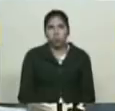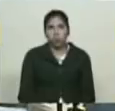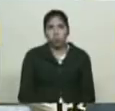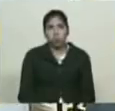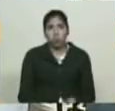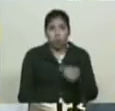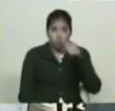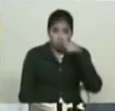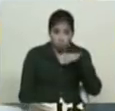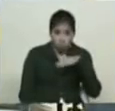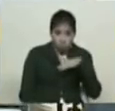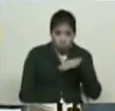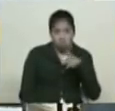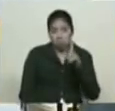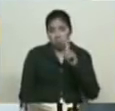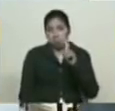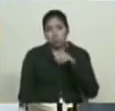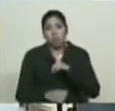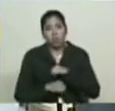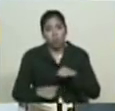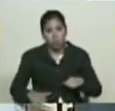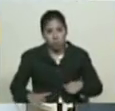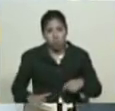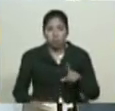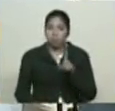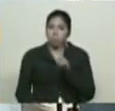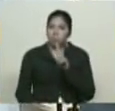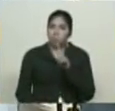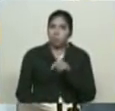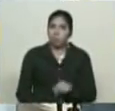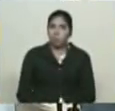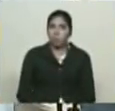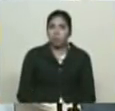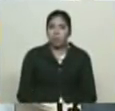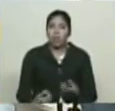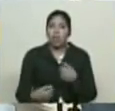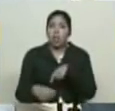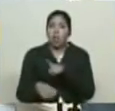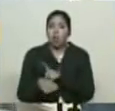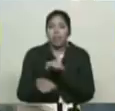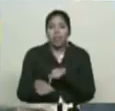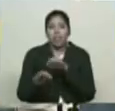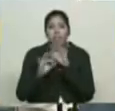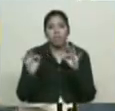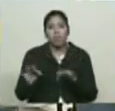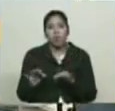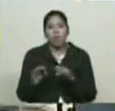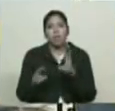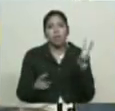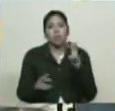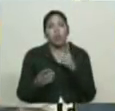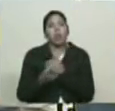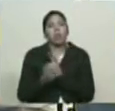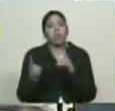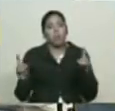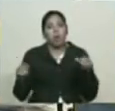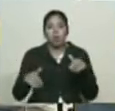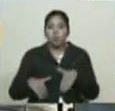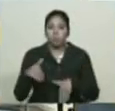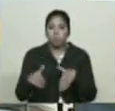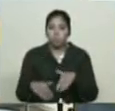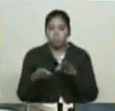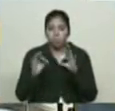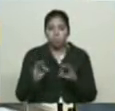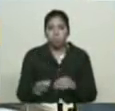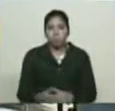No. ¿De la Fuerza Armada? No. El único camino que tiene Venezuela es el camino de la democracia, de las elecciones, del voto